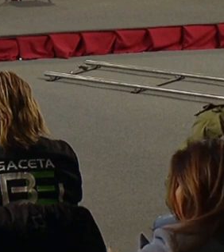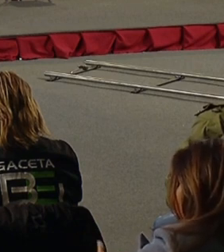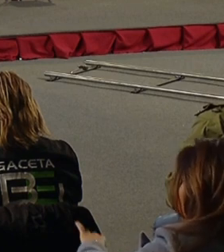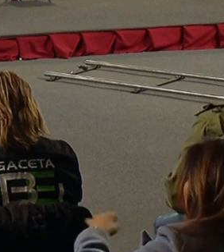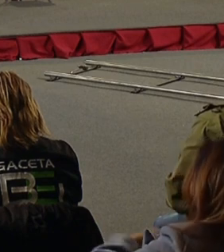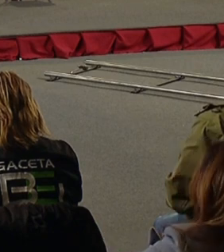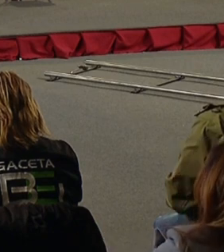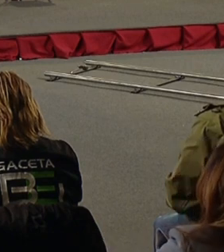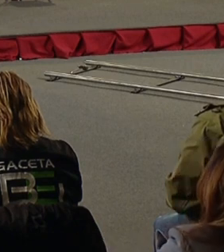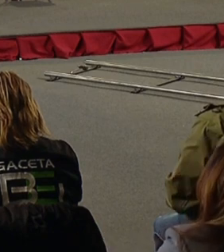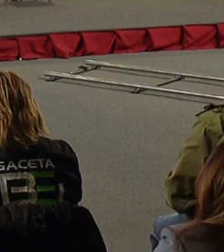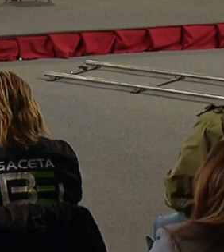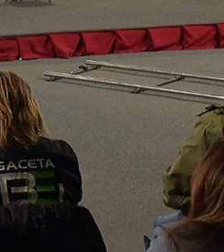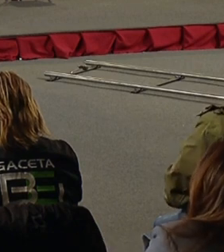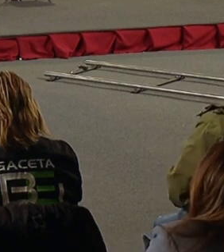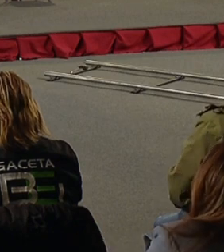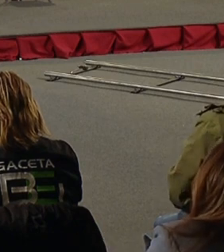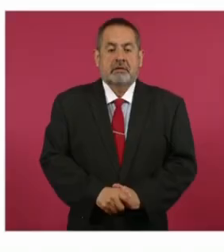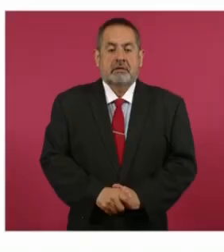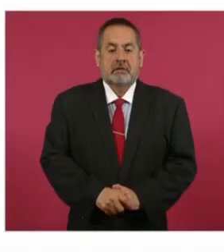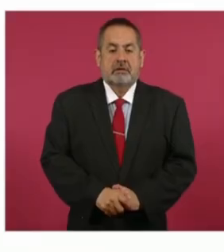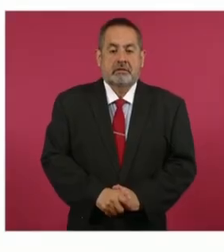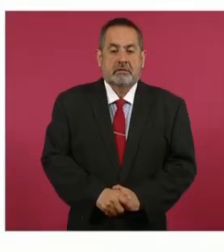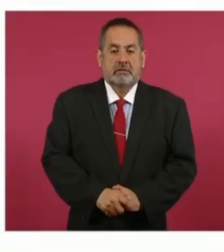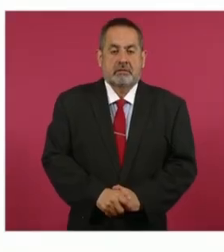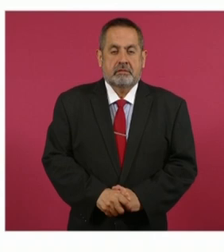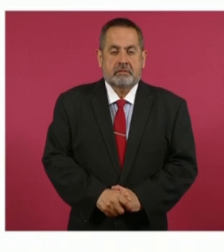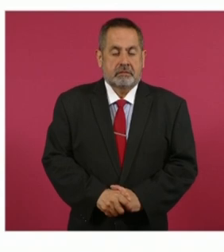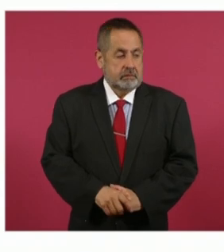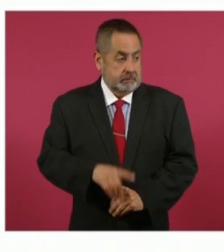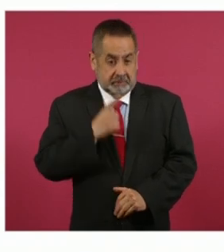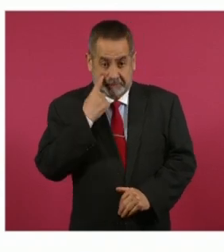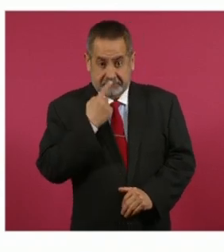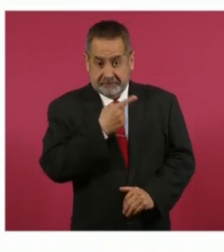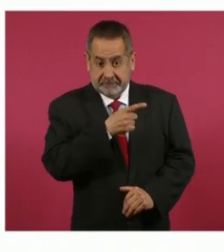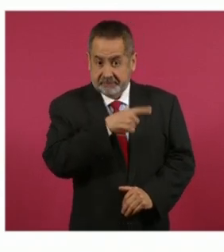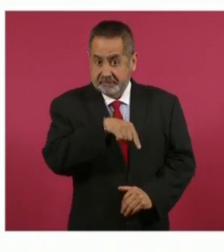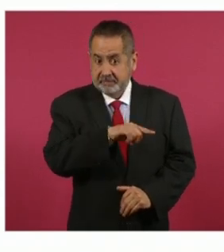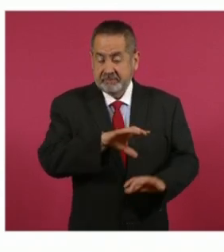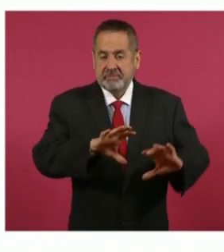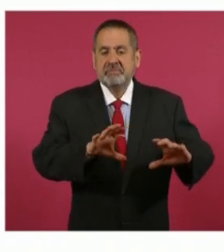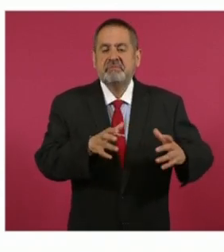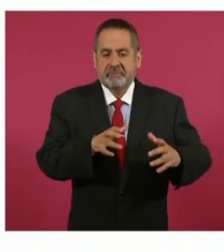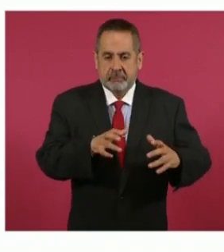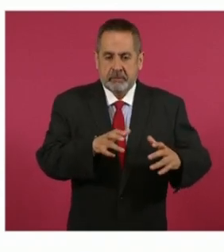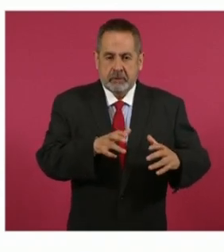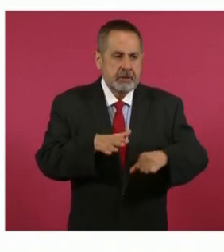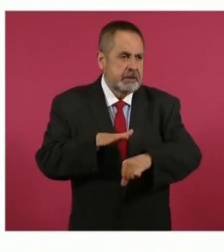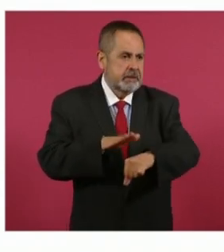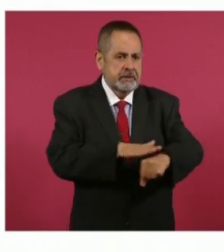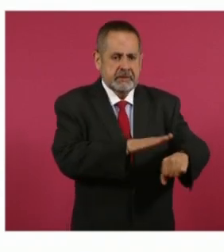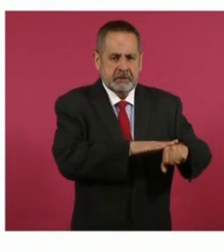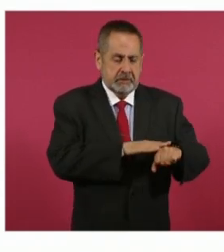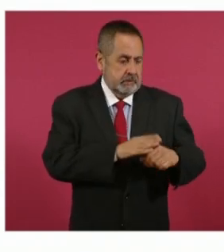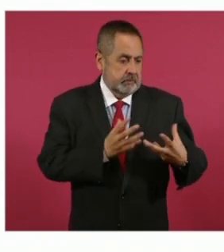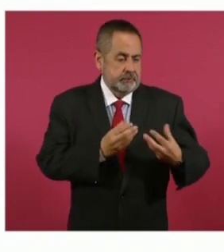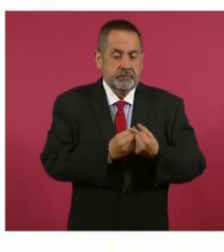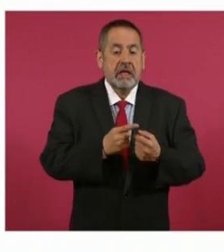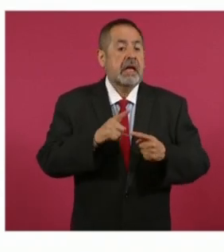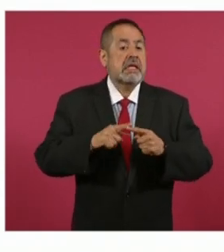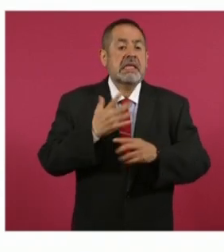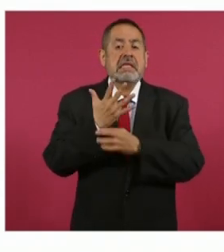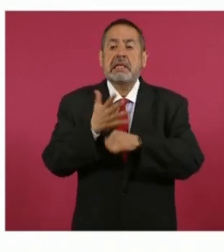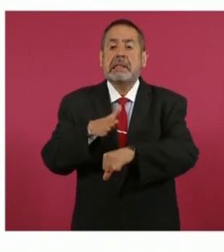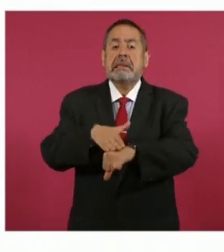violencia durante el gobierno de Calderón. Y aquí vemos a estos angelitos que están ahí convocados, uno de los convocantes, no